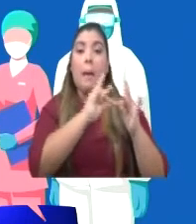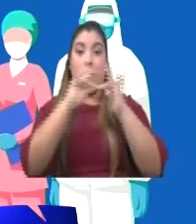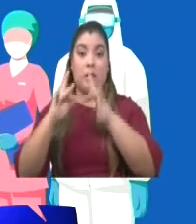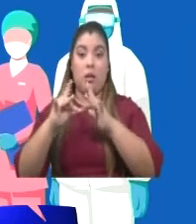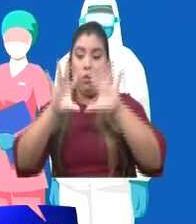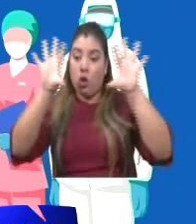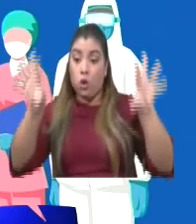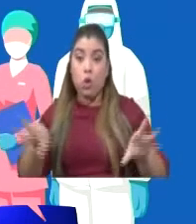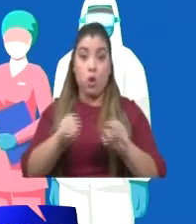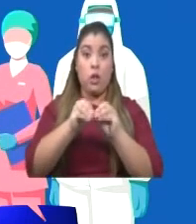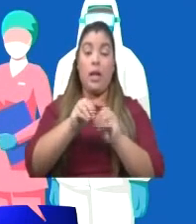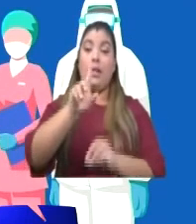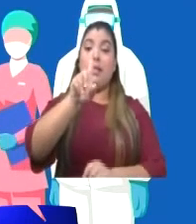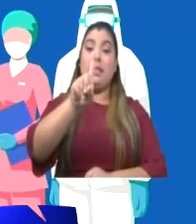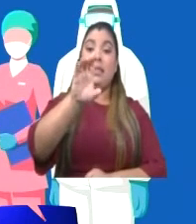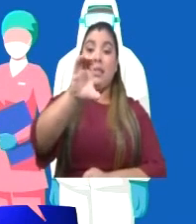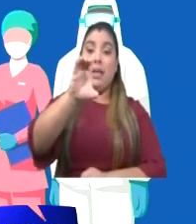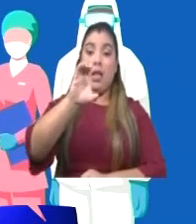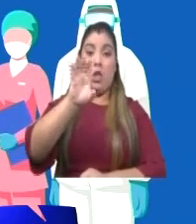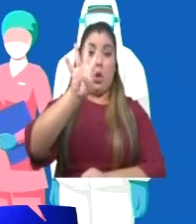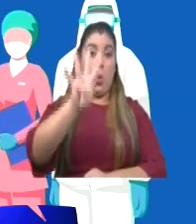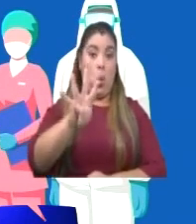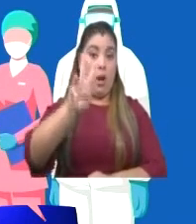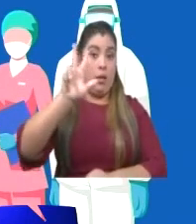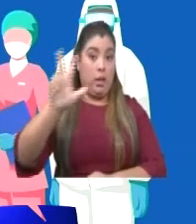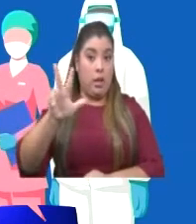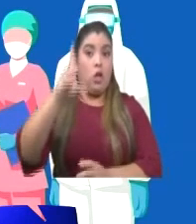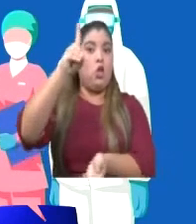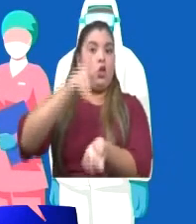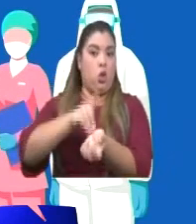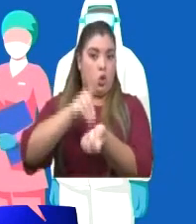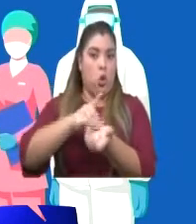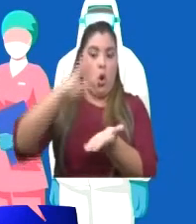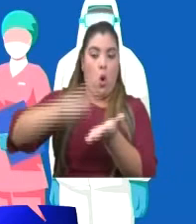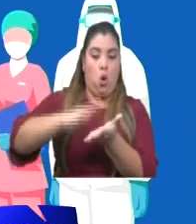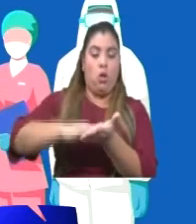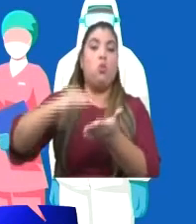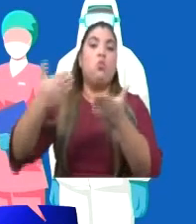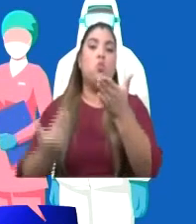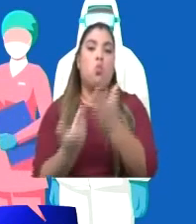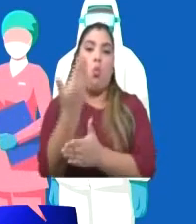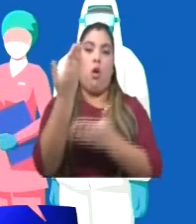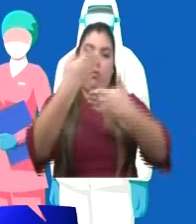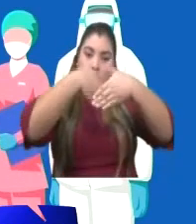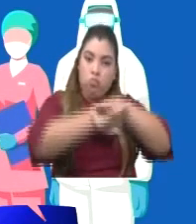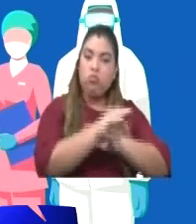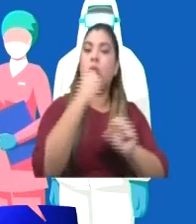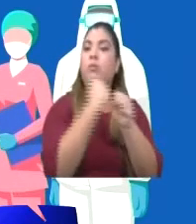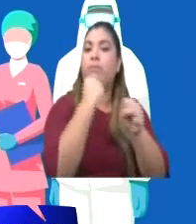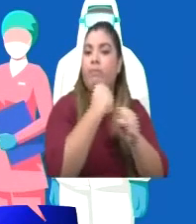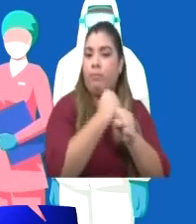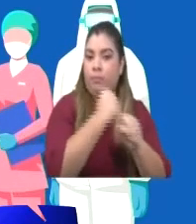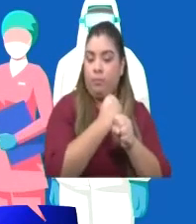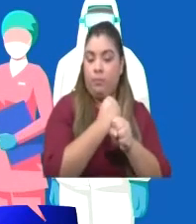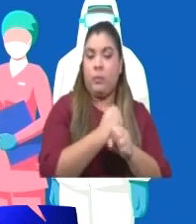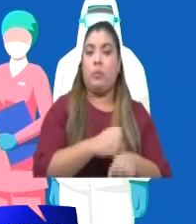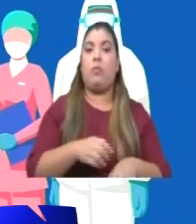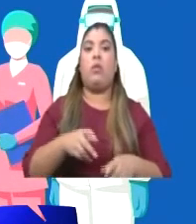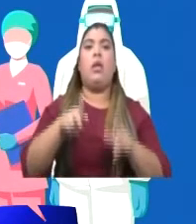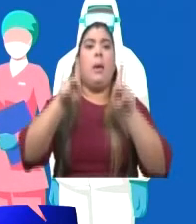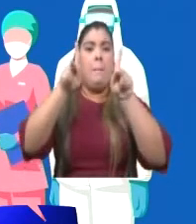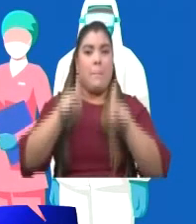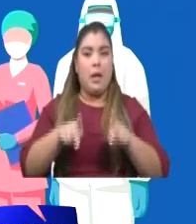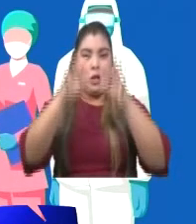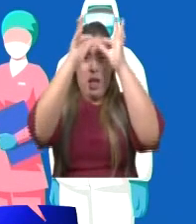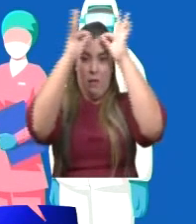de 143 médicos nombrados entre otras profesiones hemos nombrado camilleros